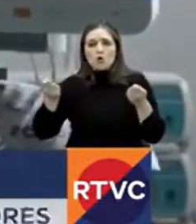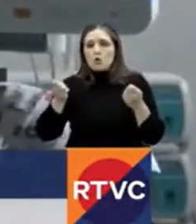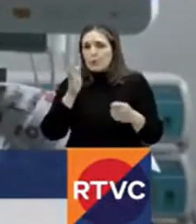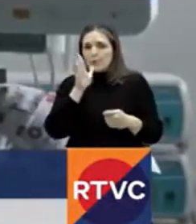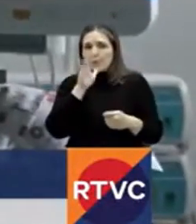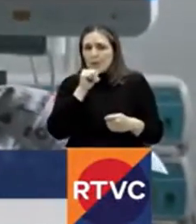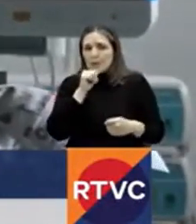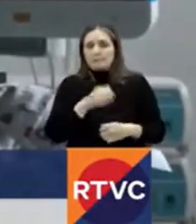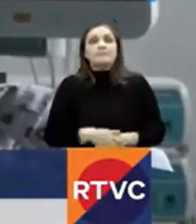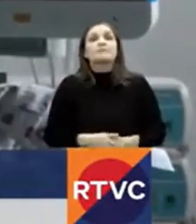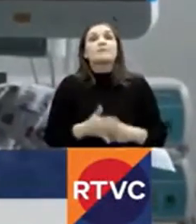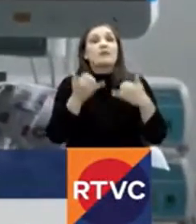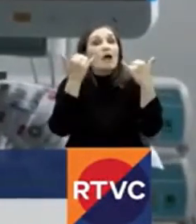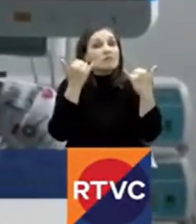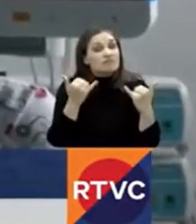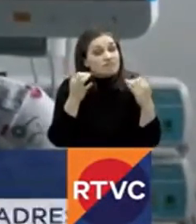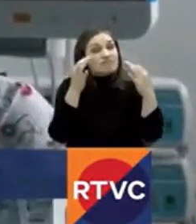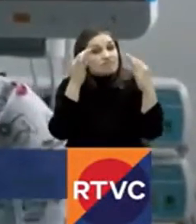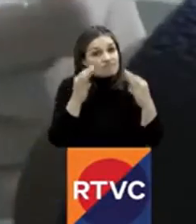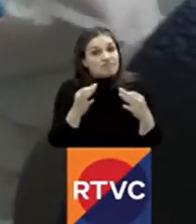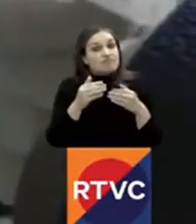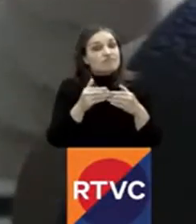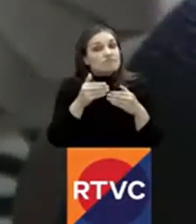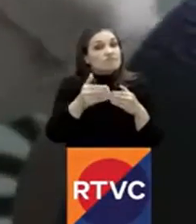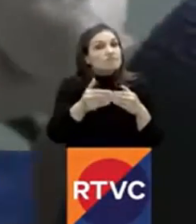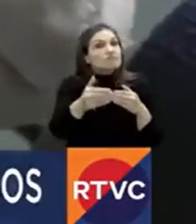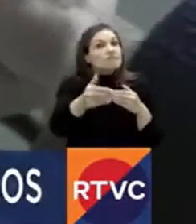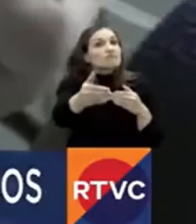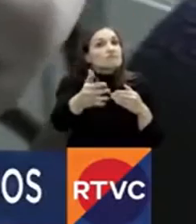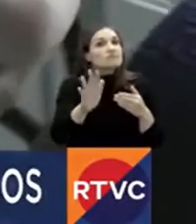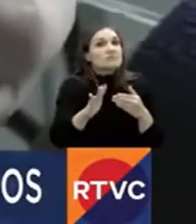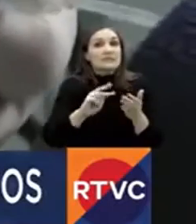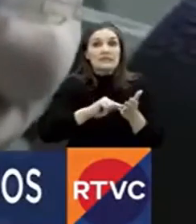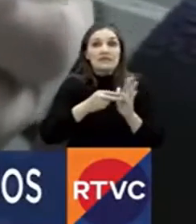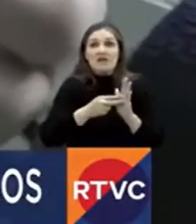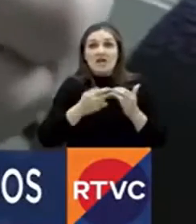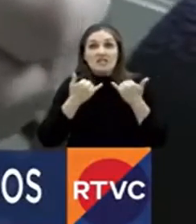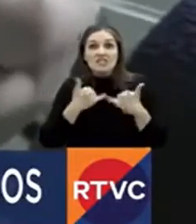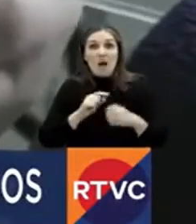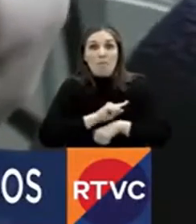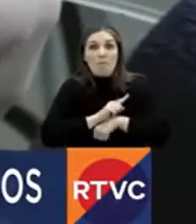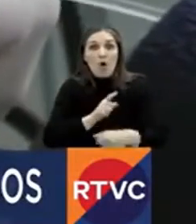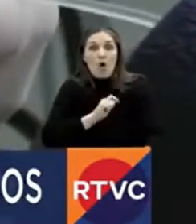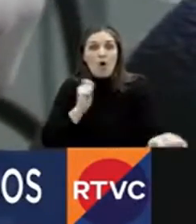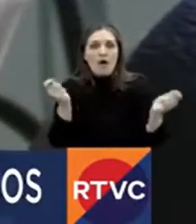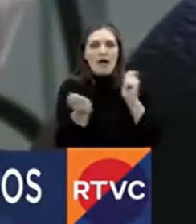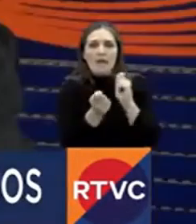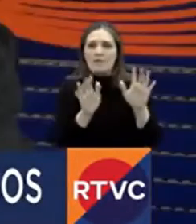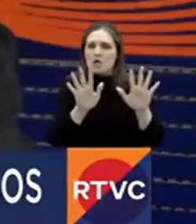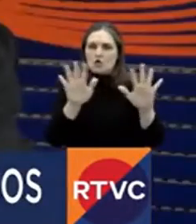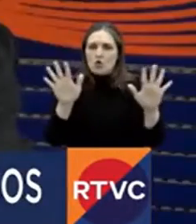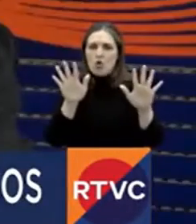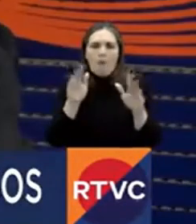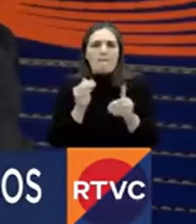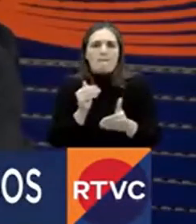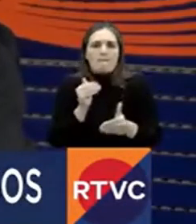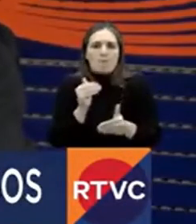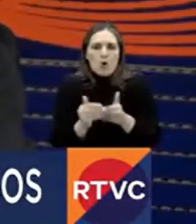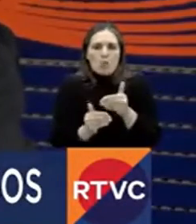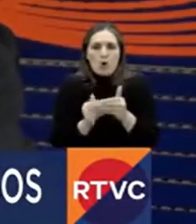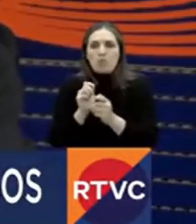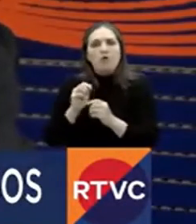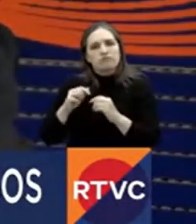futuro lento, progresivo, esto no es de un día para otro, la ADRES empezará a pagar progresivamente y